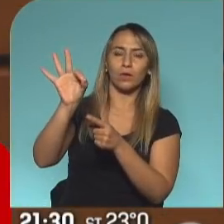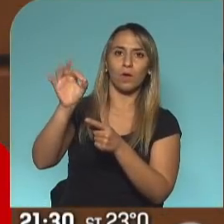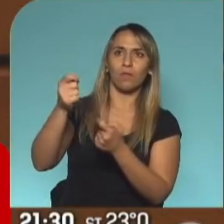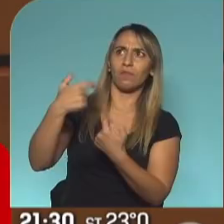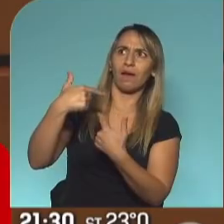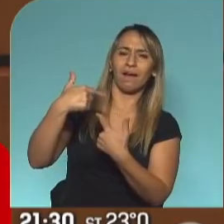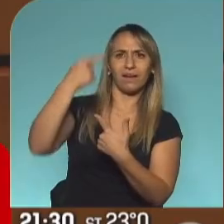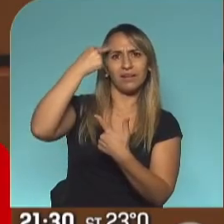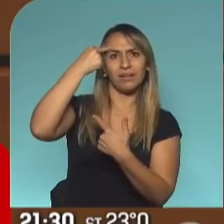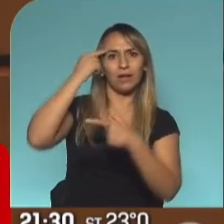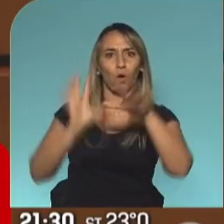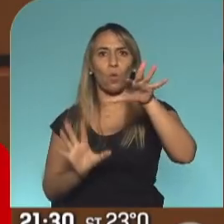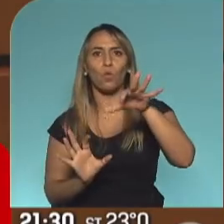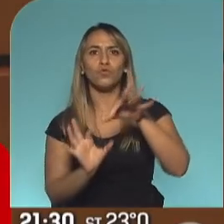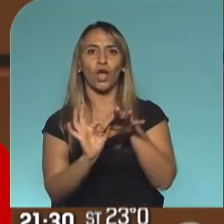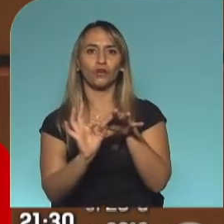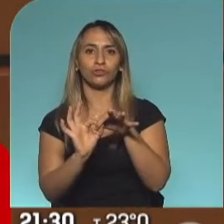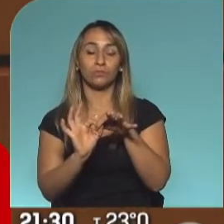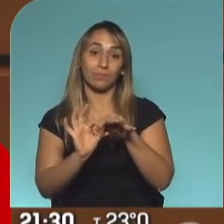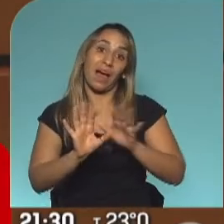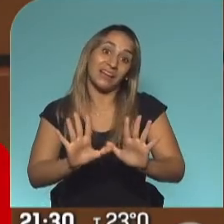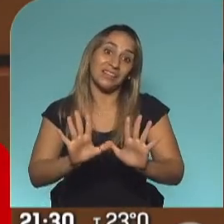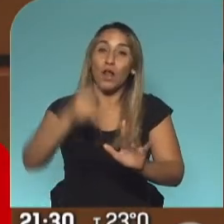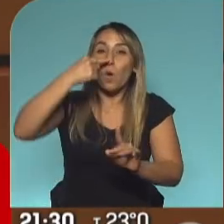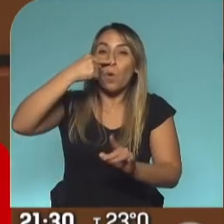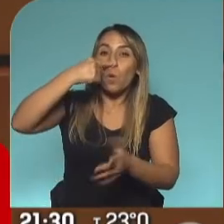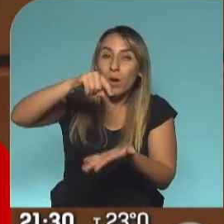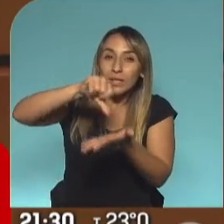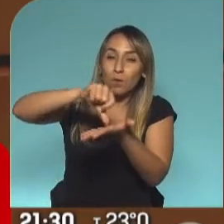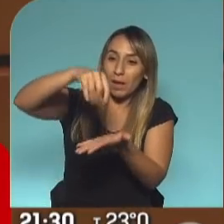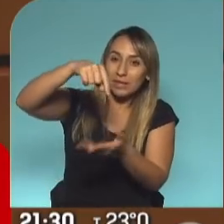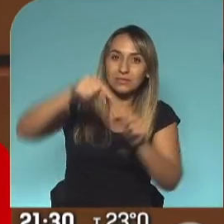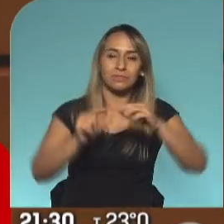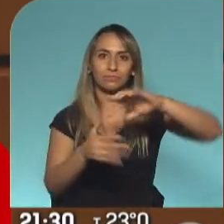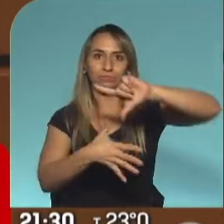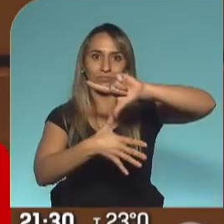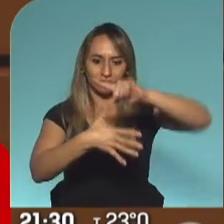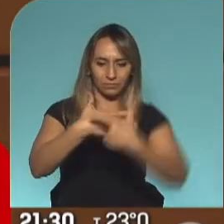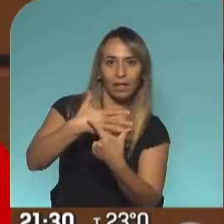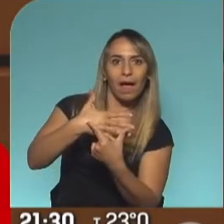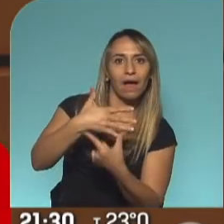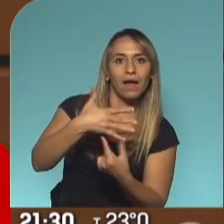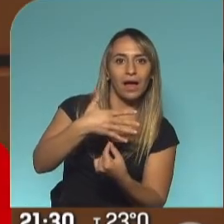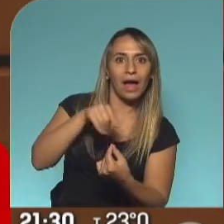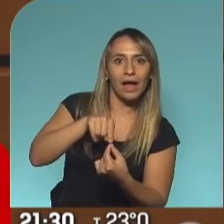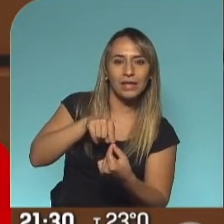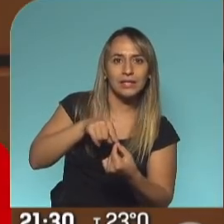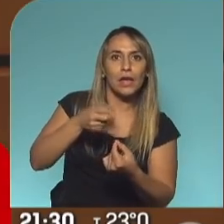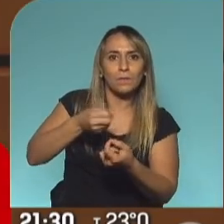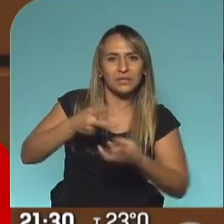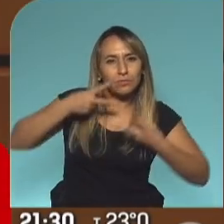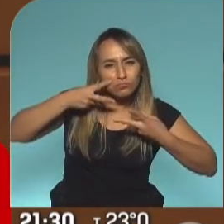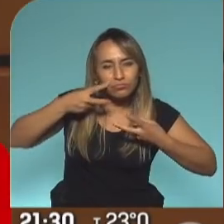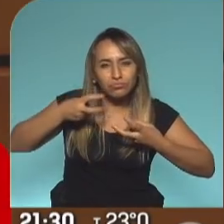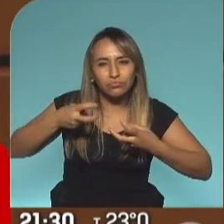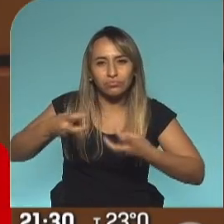el país más austral del continente, se produzca el contenido esencial de la vacuna, que se termina de elaborar